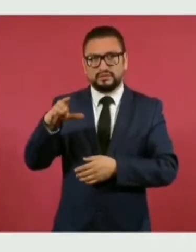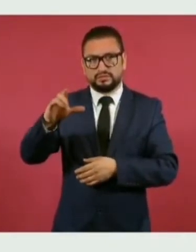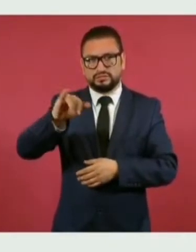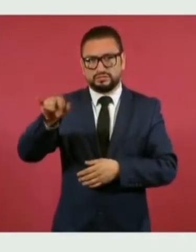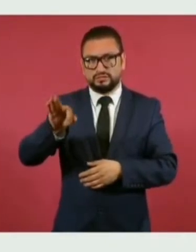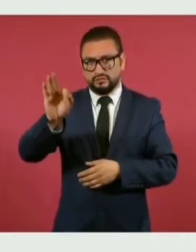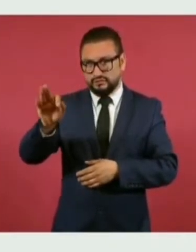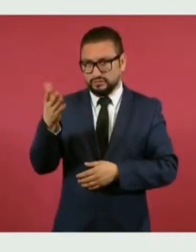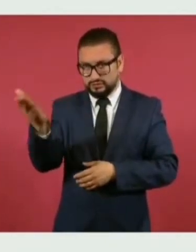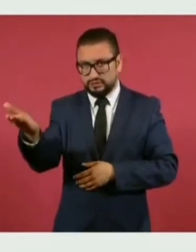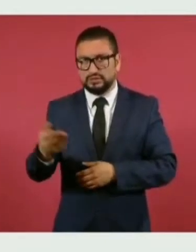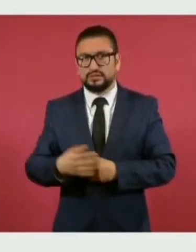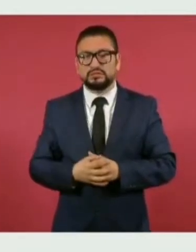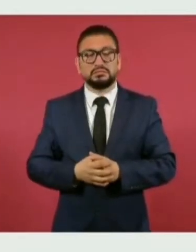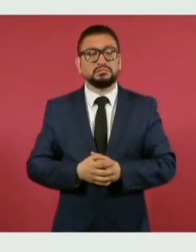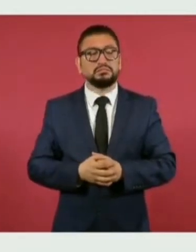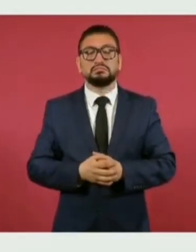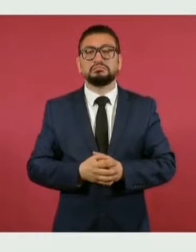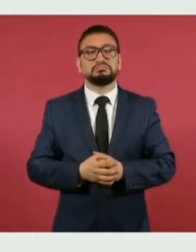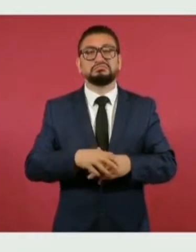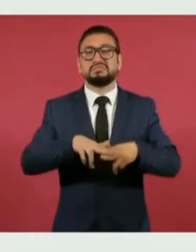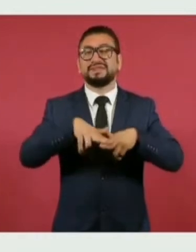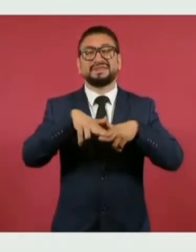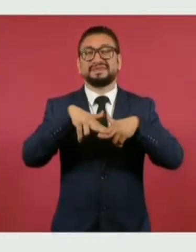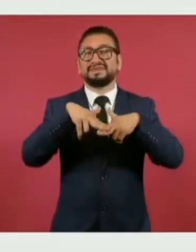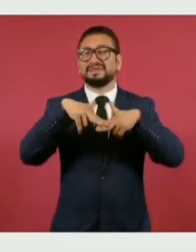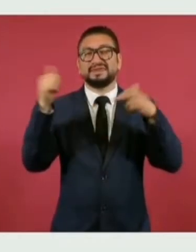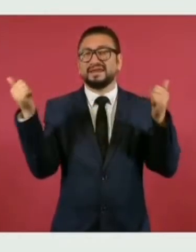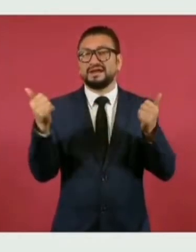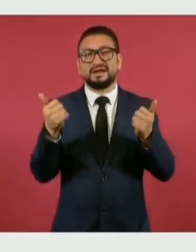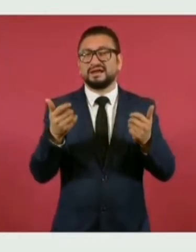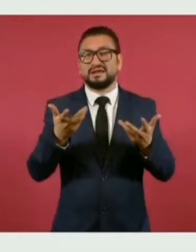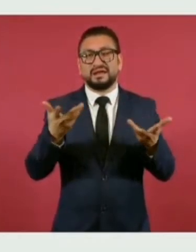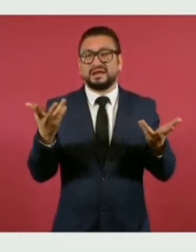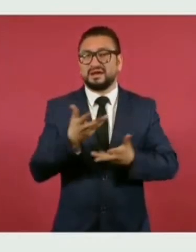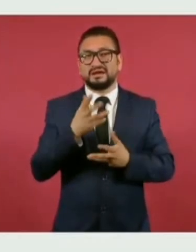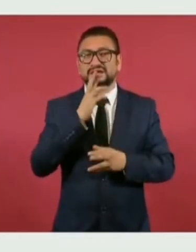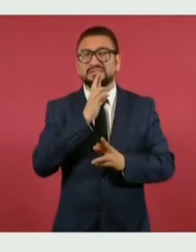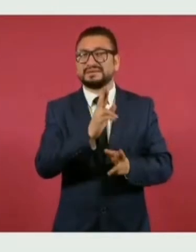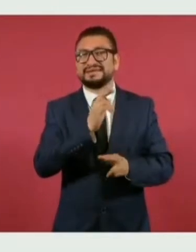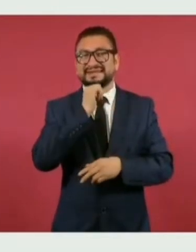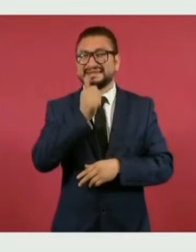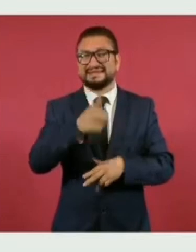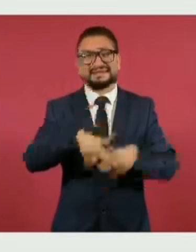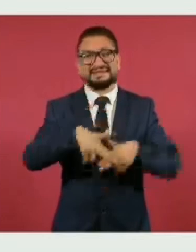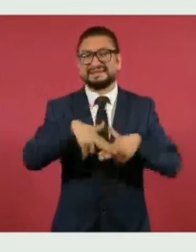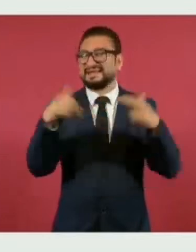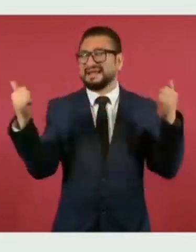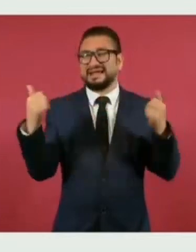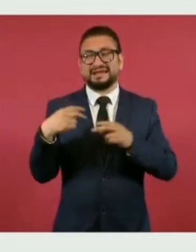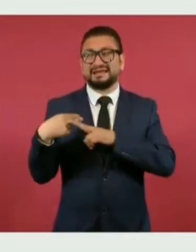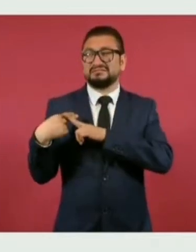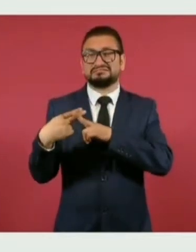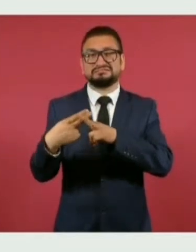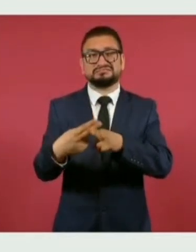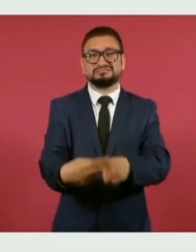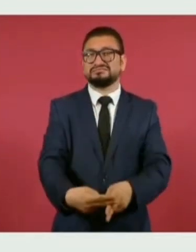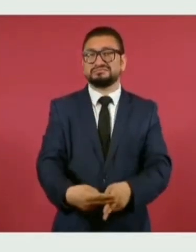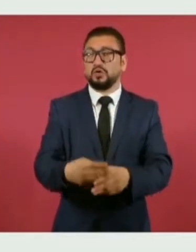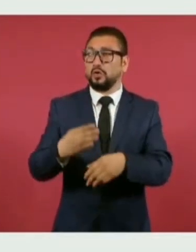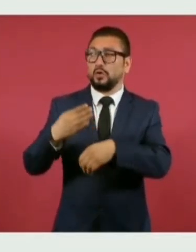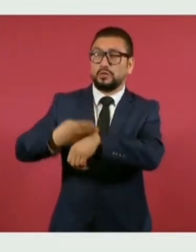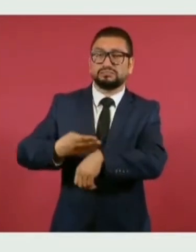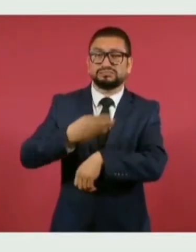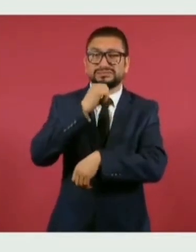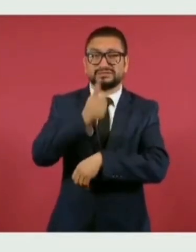de la Judicatura, ninguno a la fecha ha sido resuelto y ninguno a la fecha ha sido